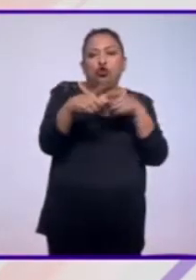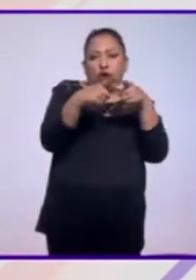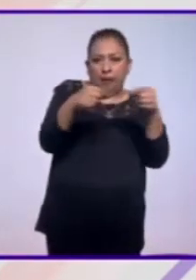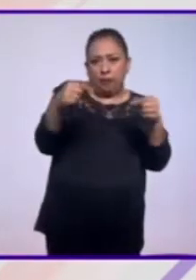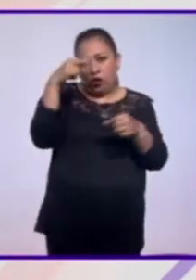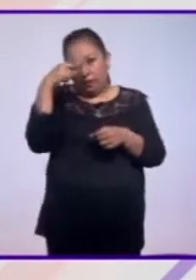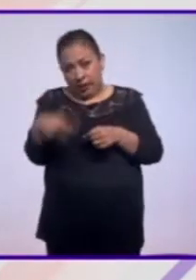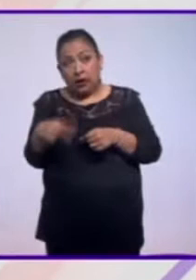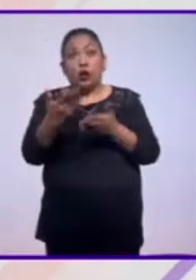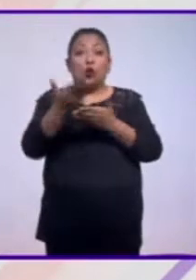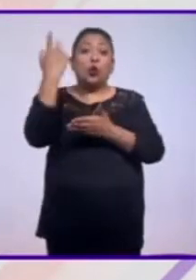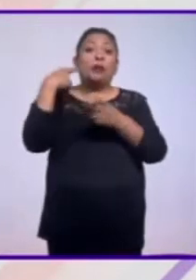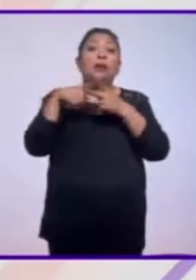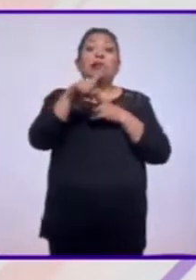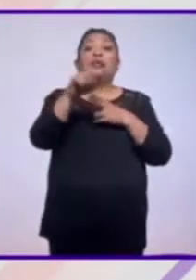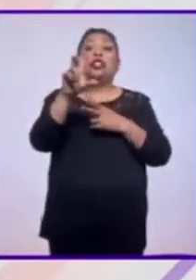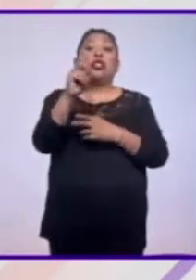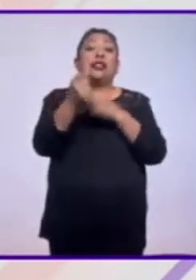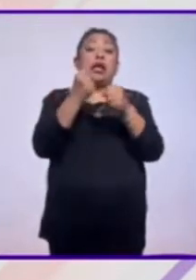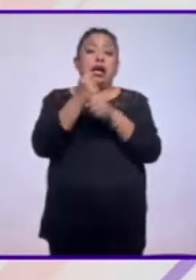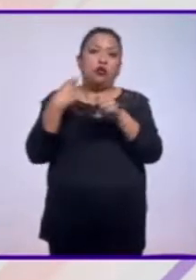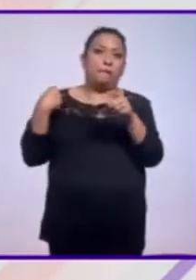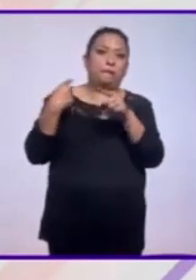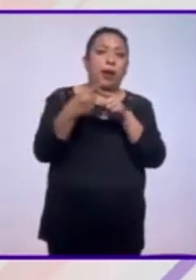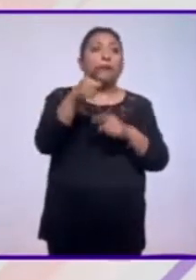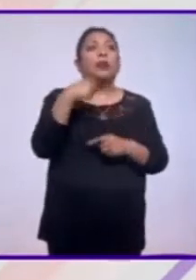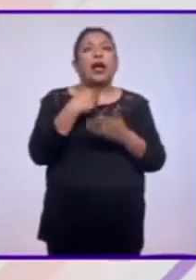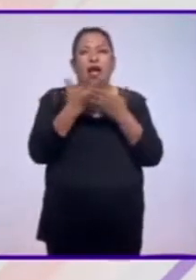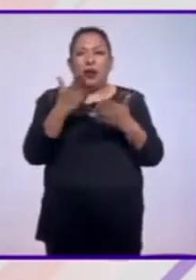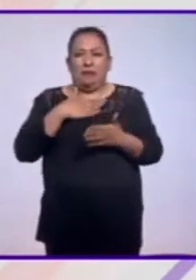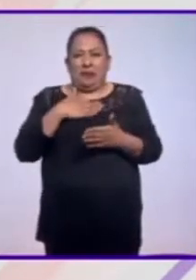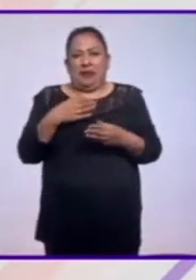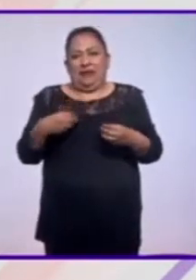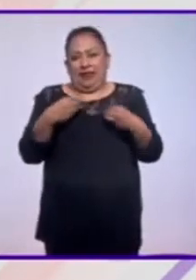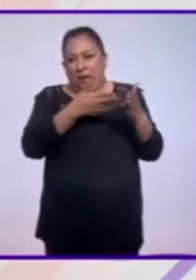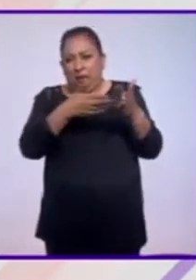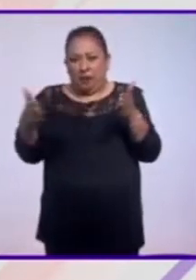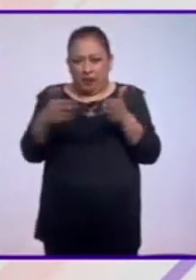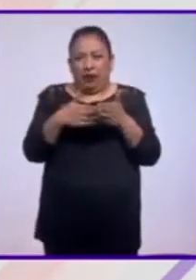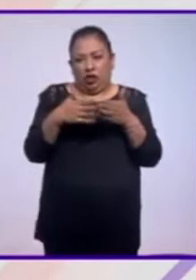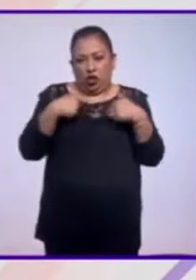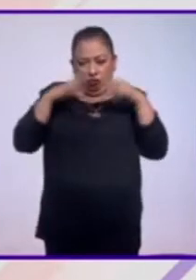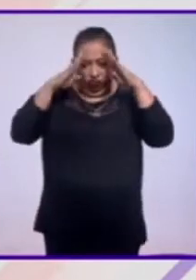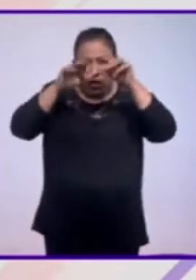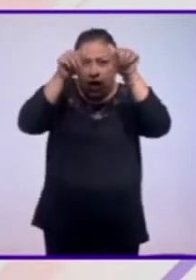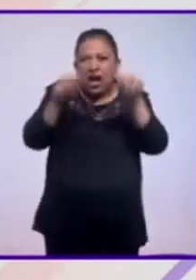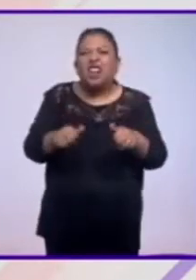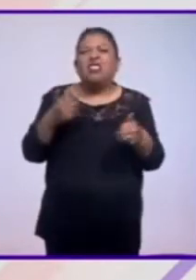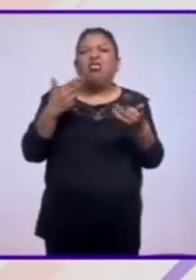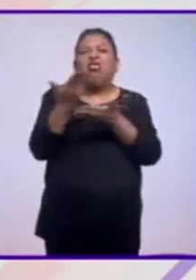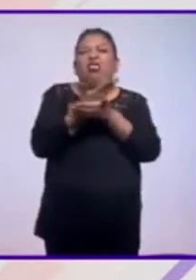hace 130 años. Yo dentro de lo que estoy haciendo en esta faceta de mi vida como artista, son cosas que